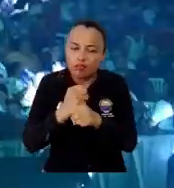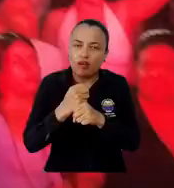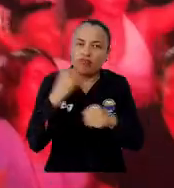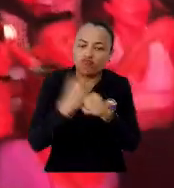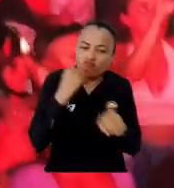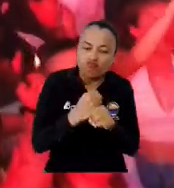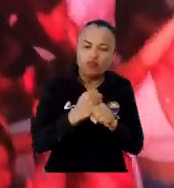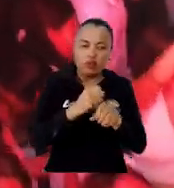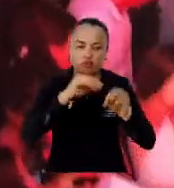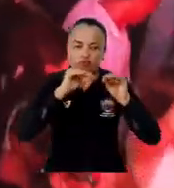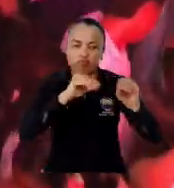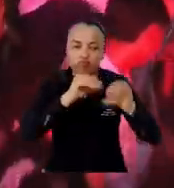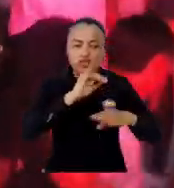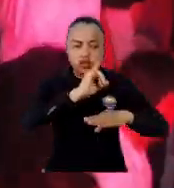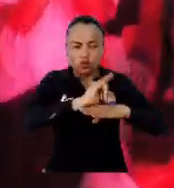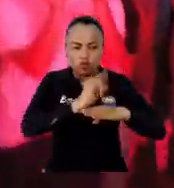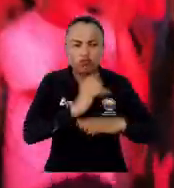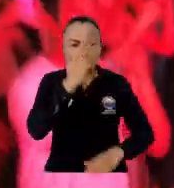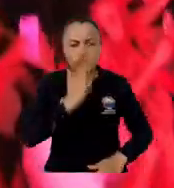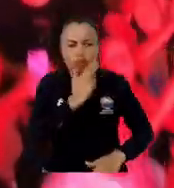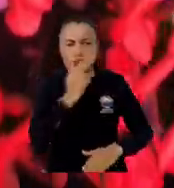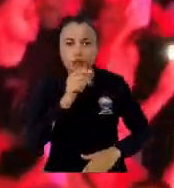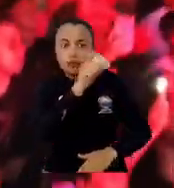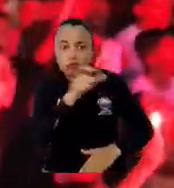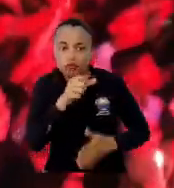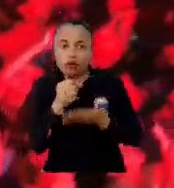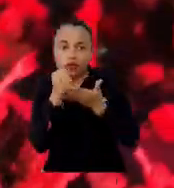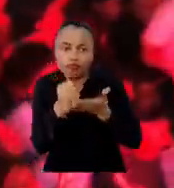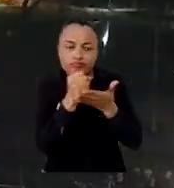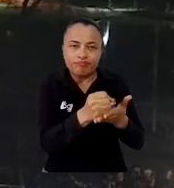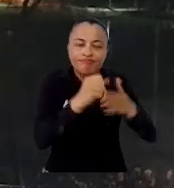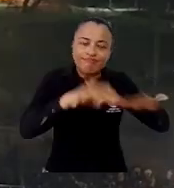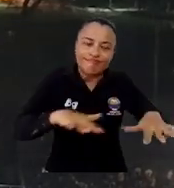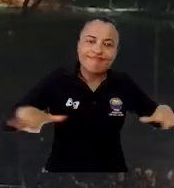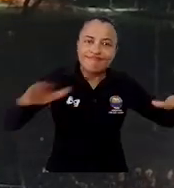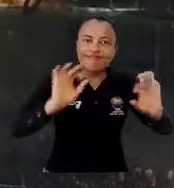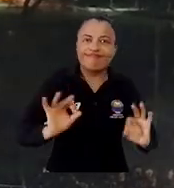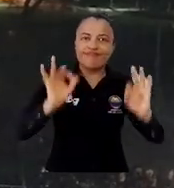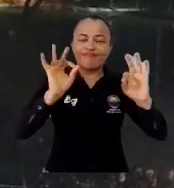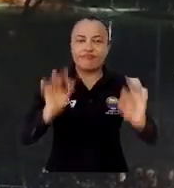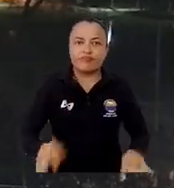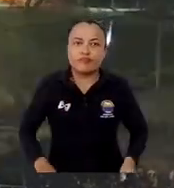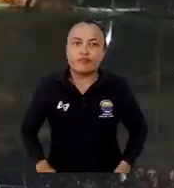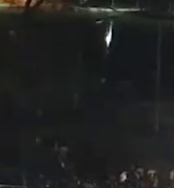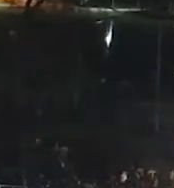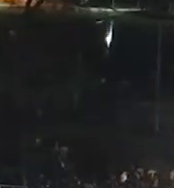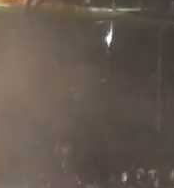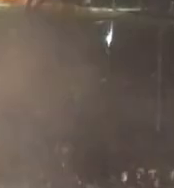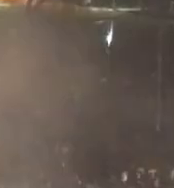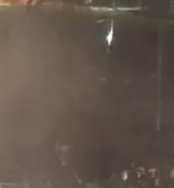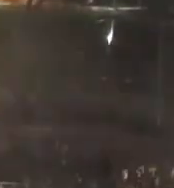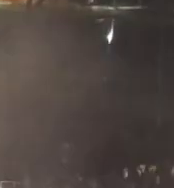siembra, forjando una visión institucional de compromiso con la gente y el territorio.